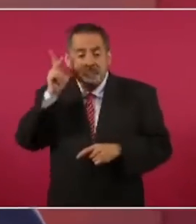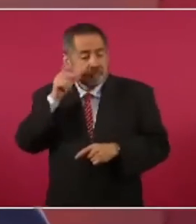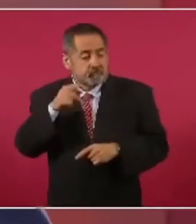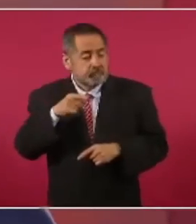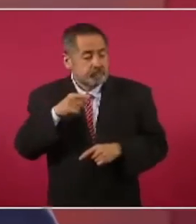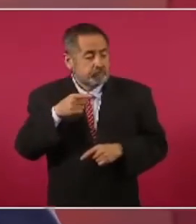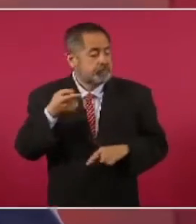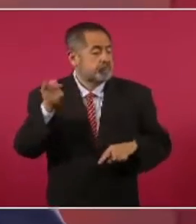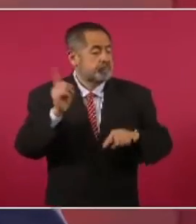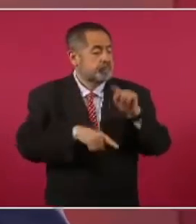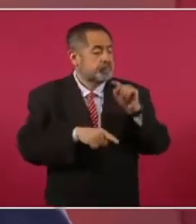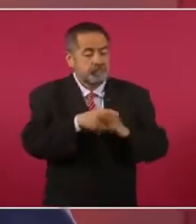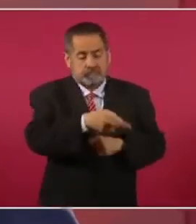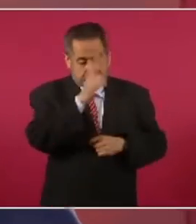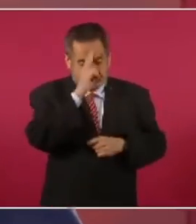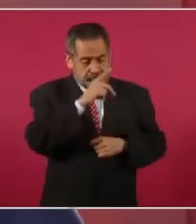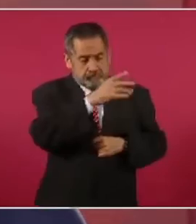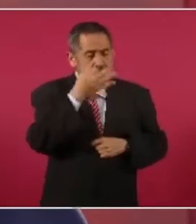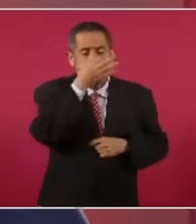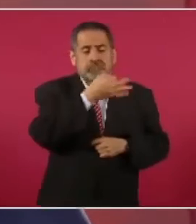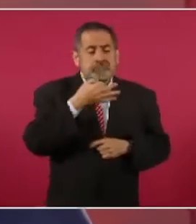a los liberales.